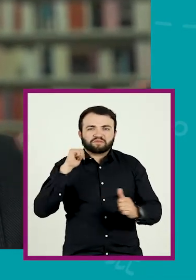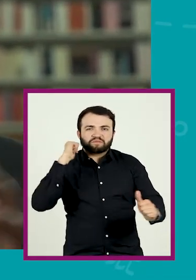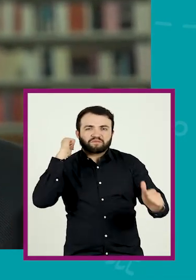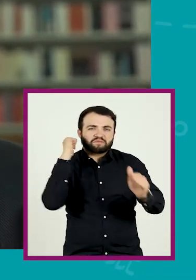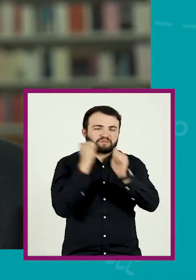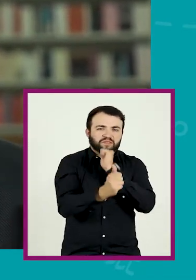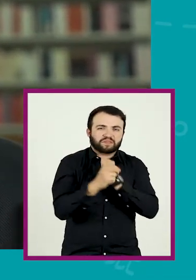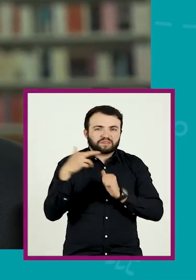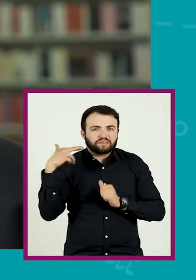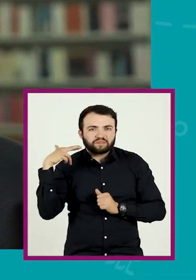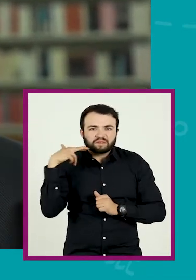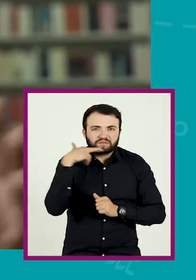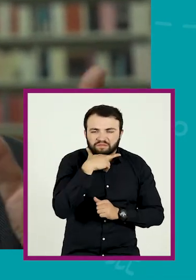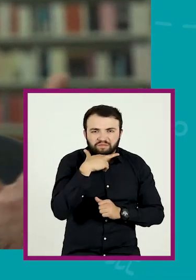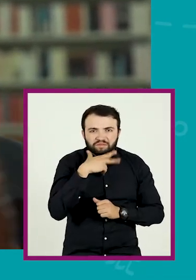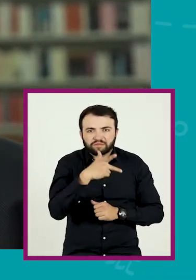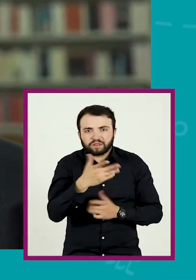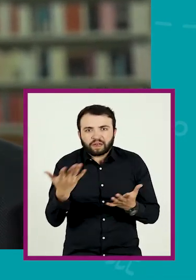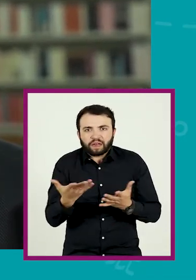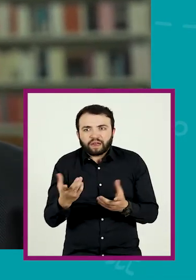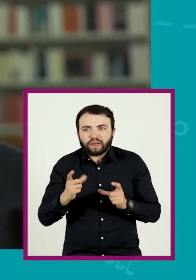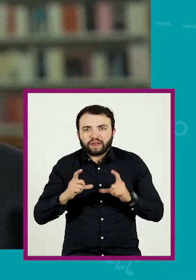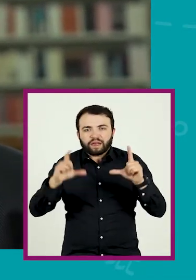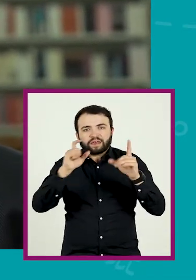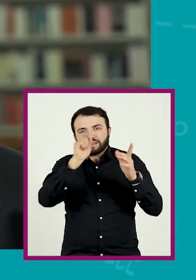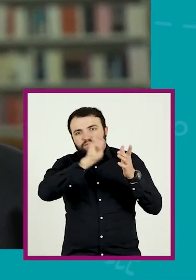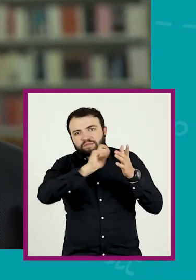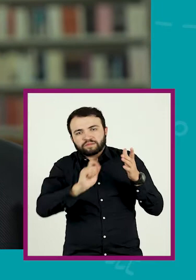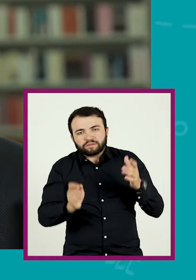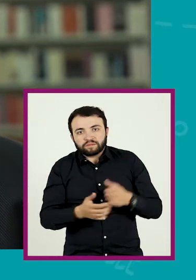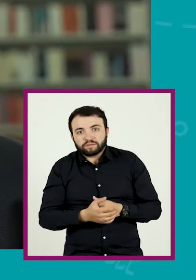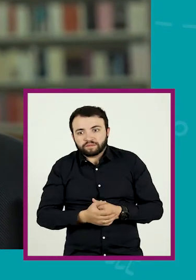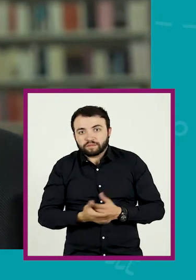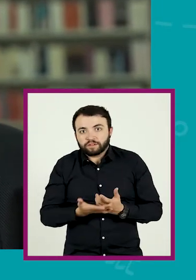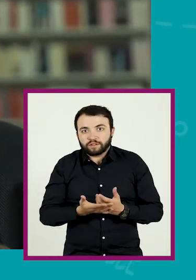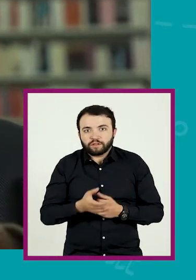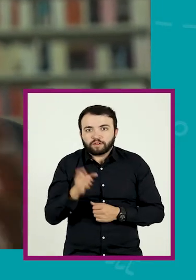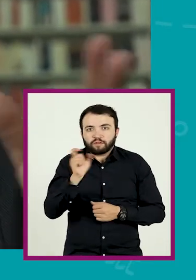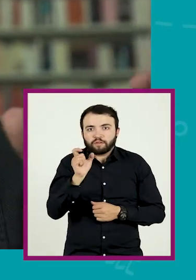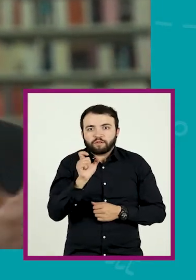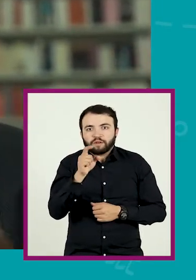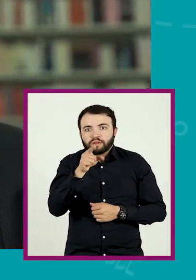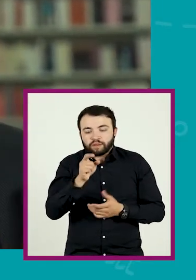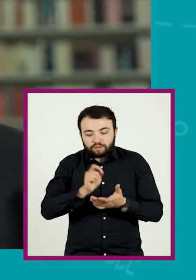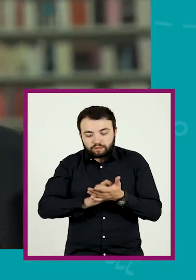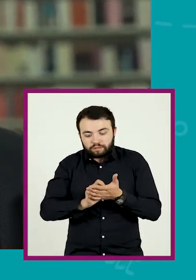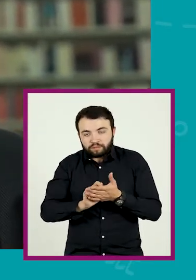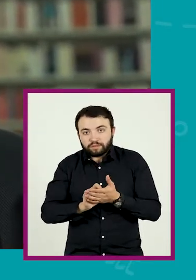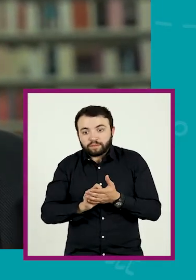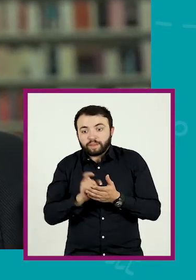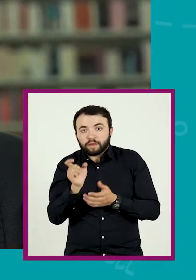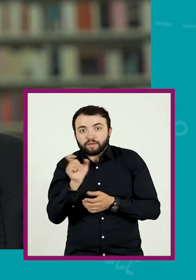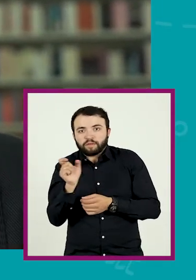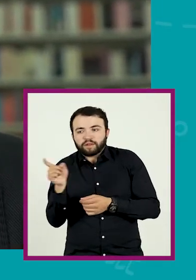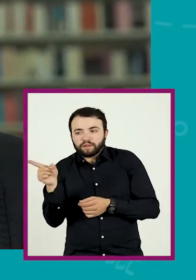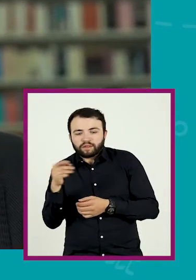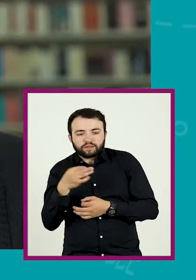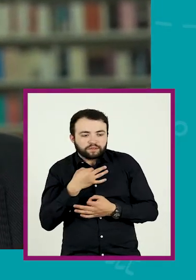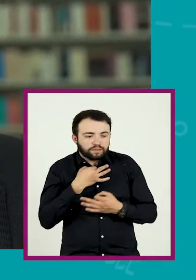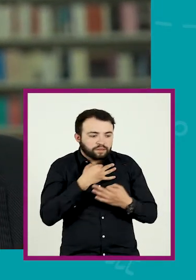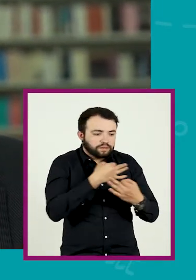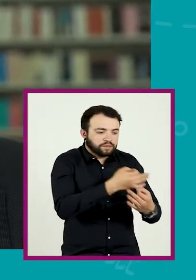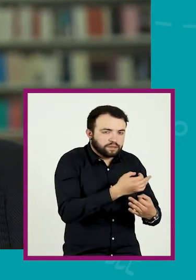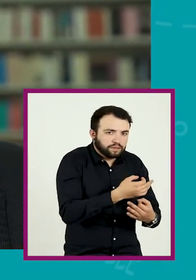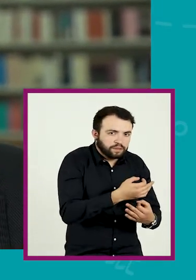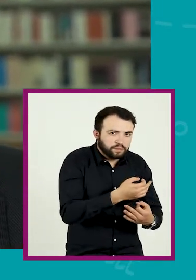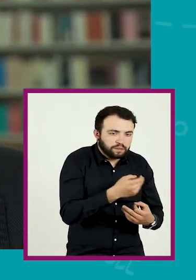que fuera, sin miramientos de ningún tipo, lo cual en el terreno de la razón pues supone una serie de